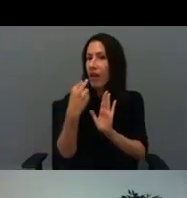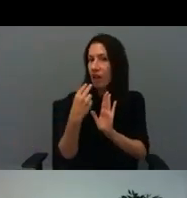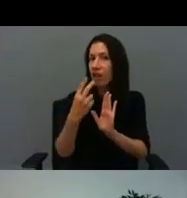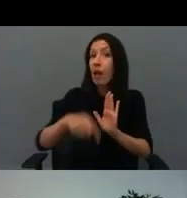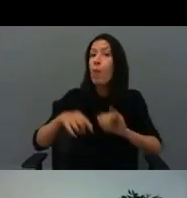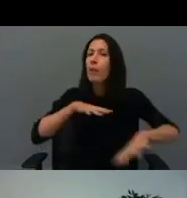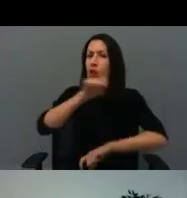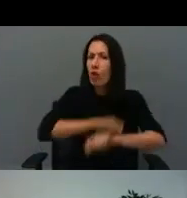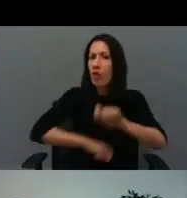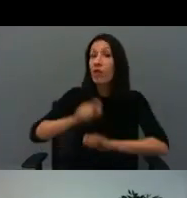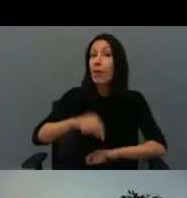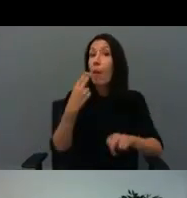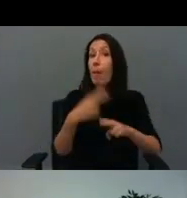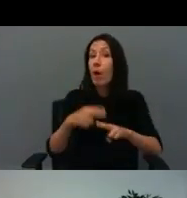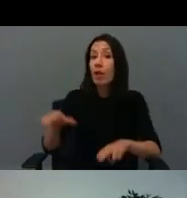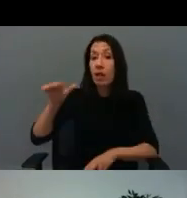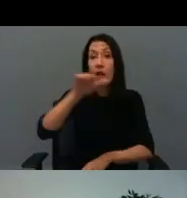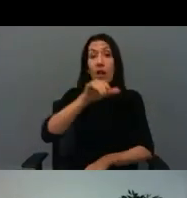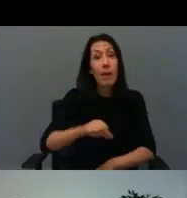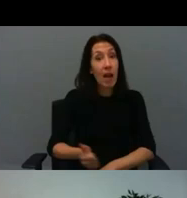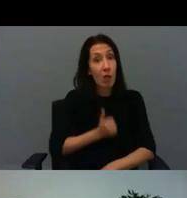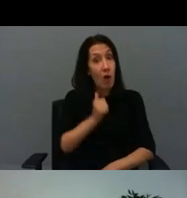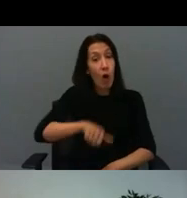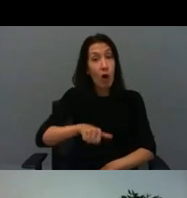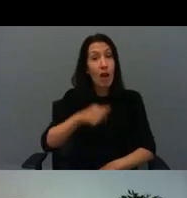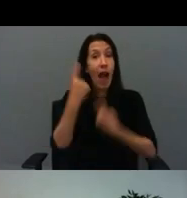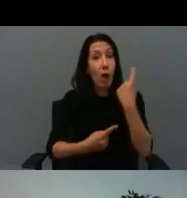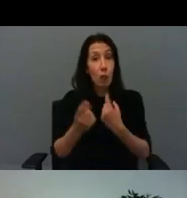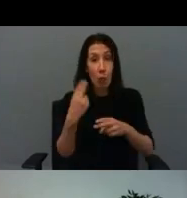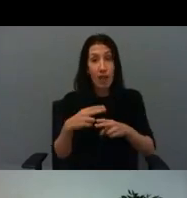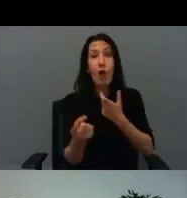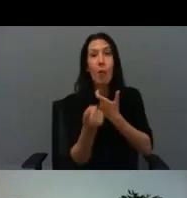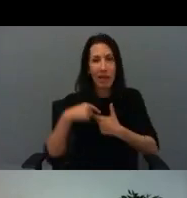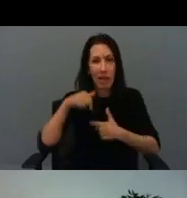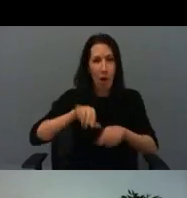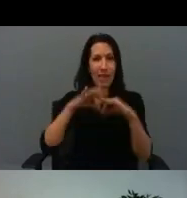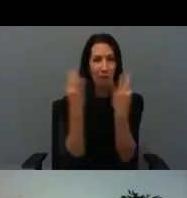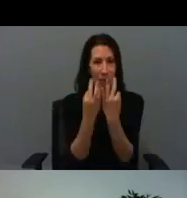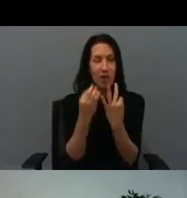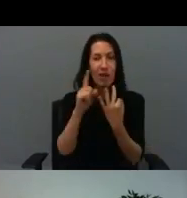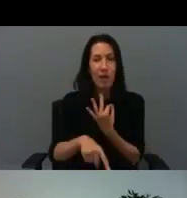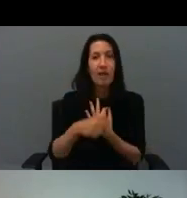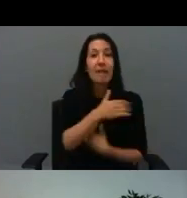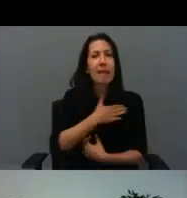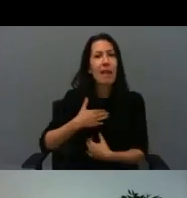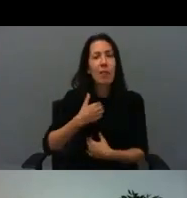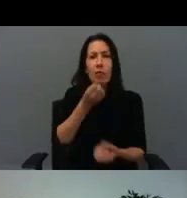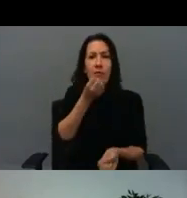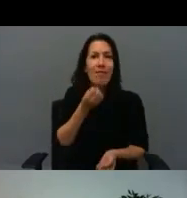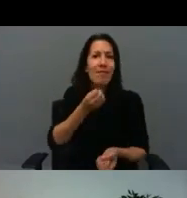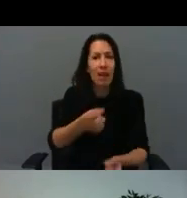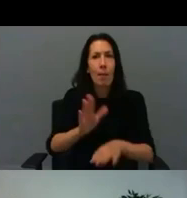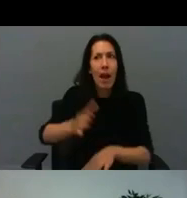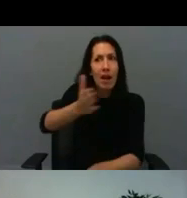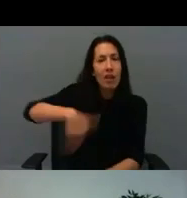pero también de políticos, que por cierto nos acompañan hoy algunos de ellos, estas necesidades